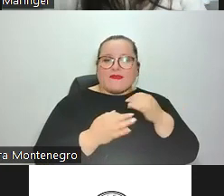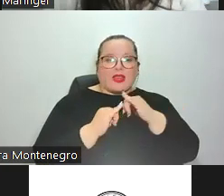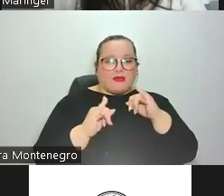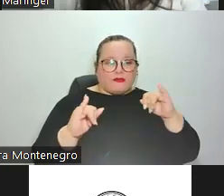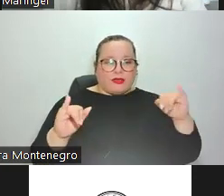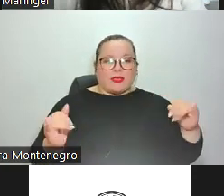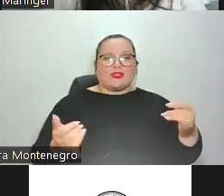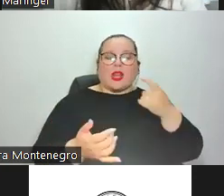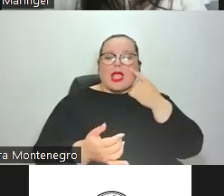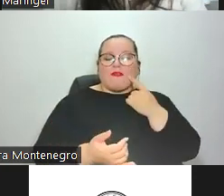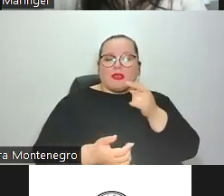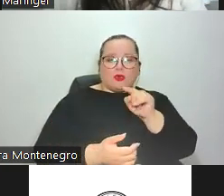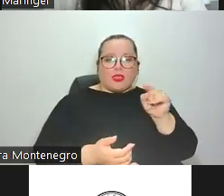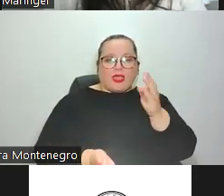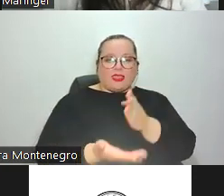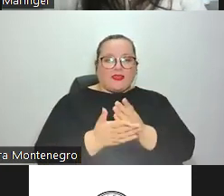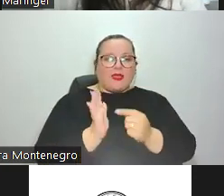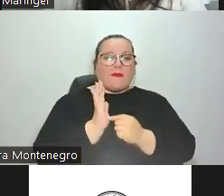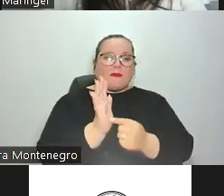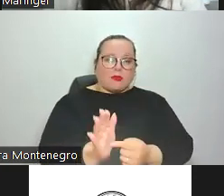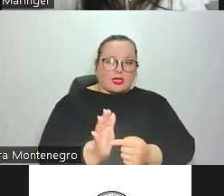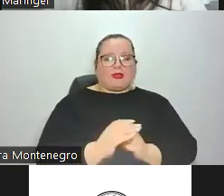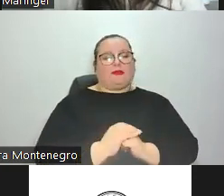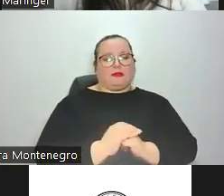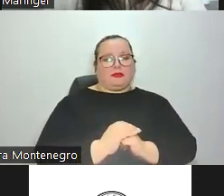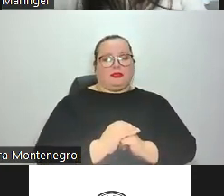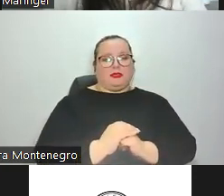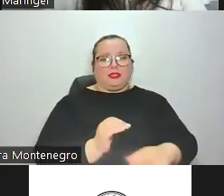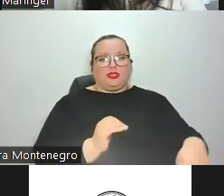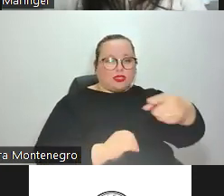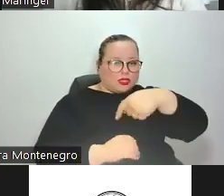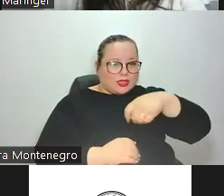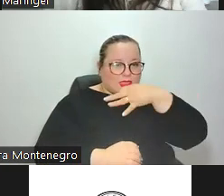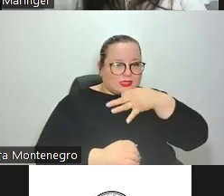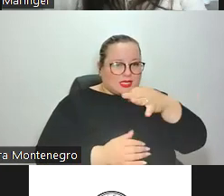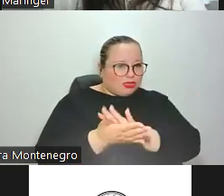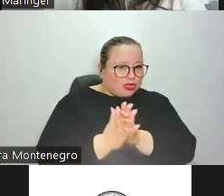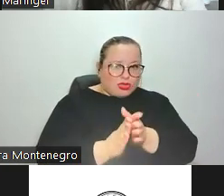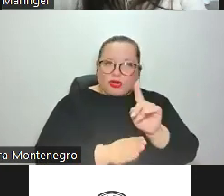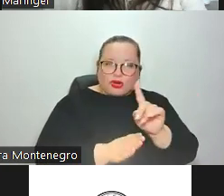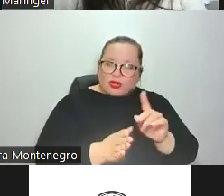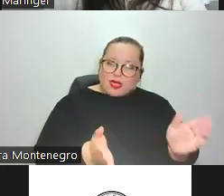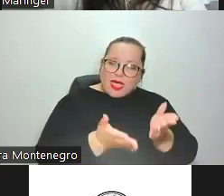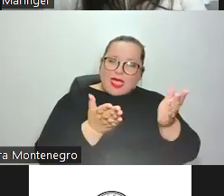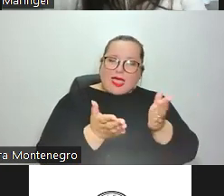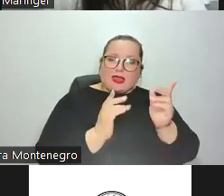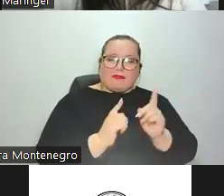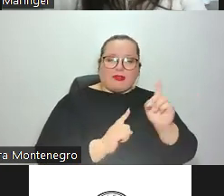información que debieran mencionar dentro de una entrevista y filtrar. No debo decirlo todo, debo dar énfasis. Por ahí